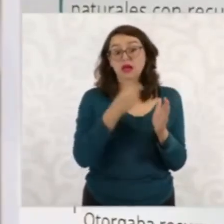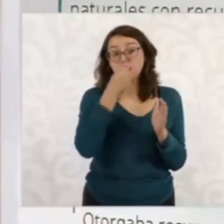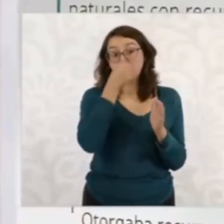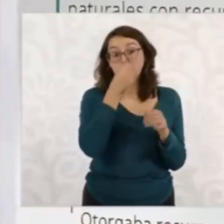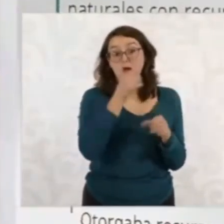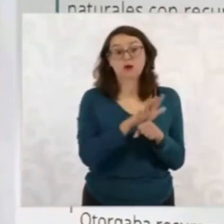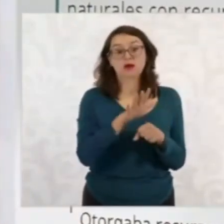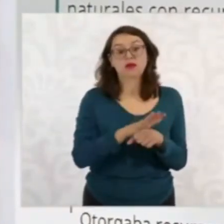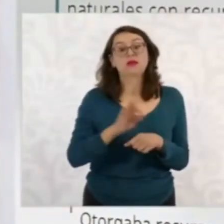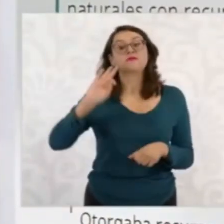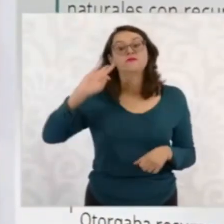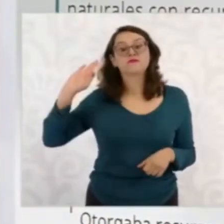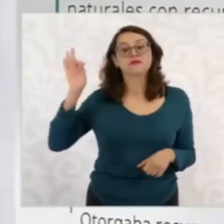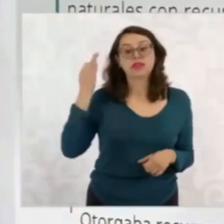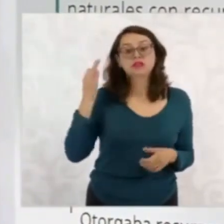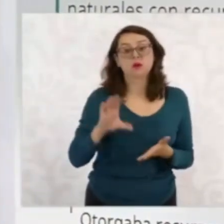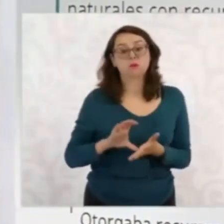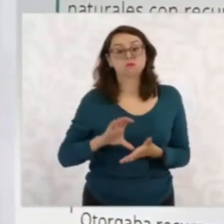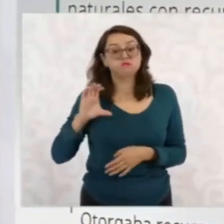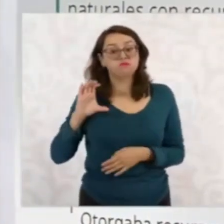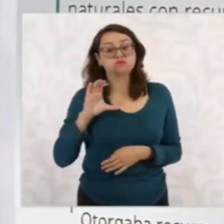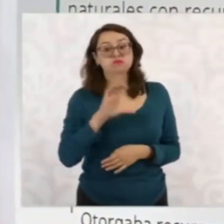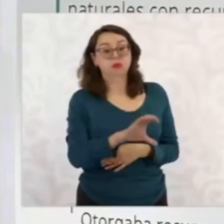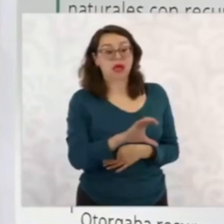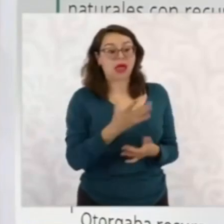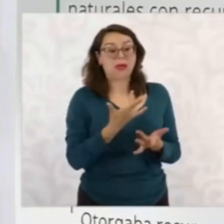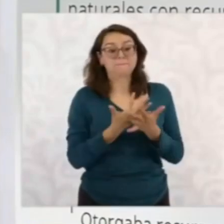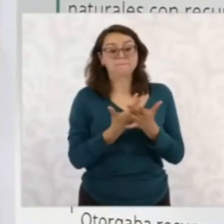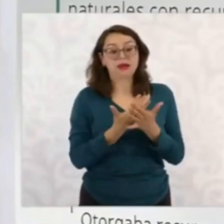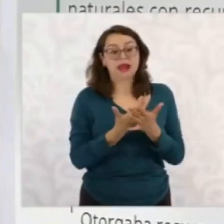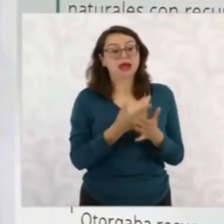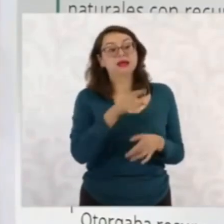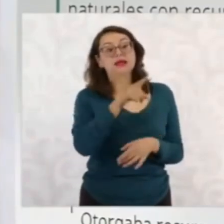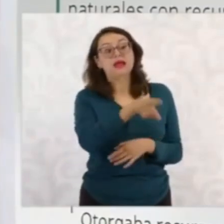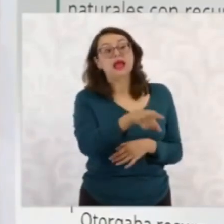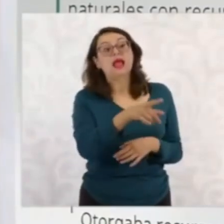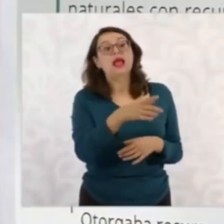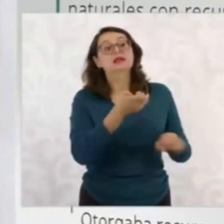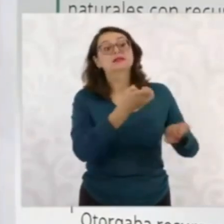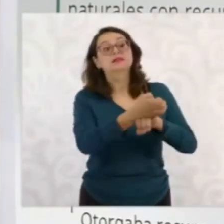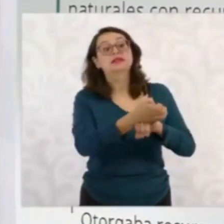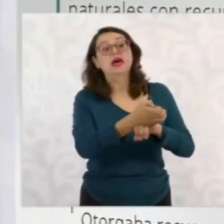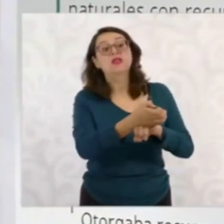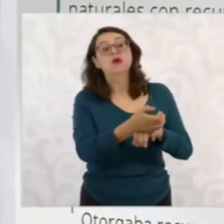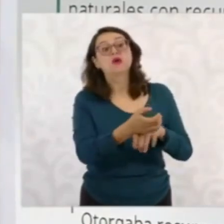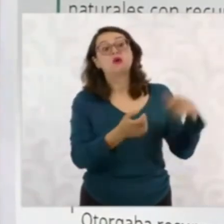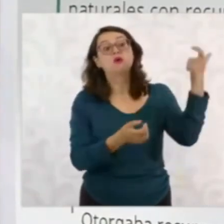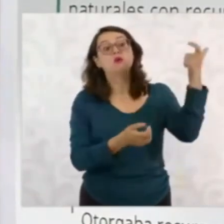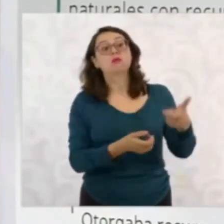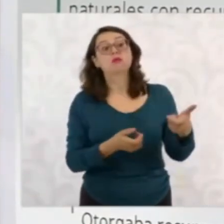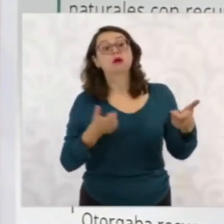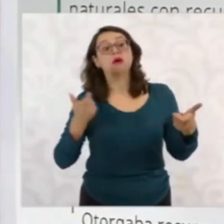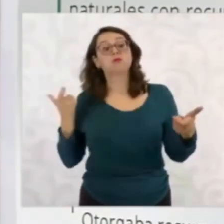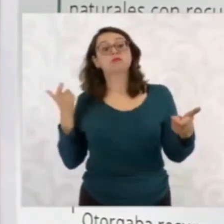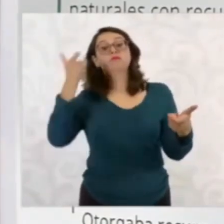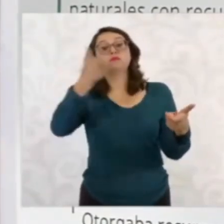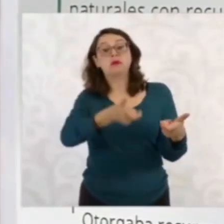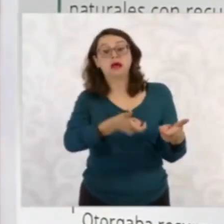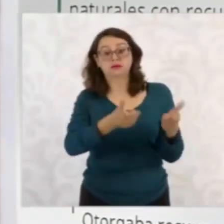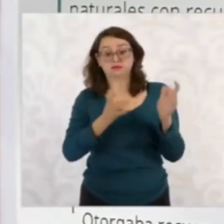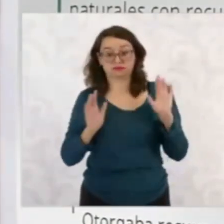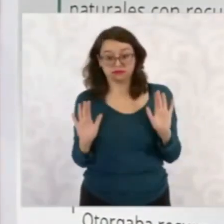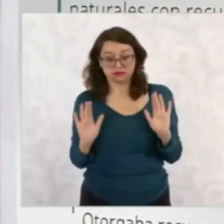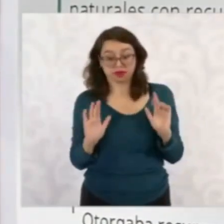federación daba dinero, sí, solo sí, el Estado o el municipio daba dinero. Si un municipio no tenía dinero y estaba en desastre natural, pues no